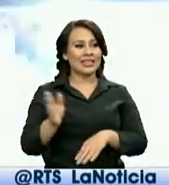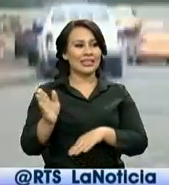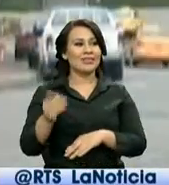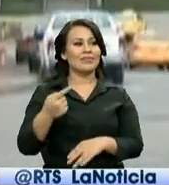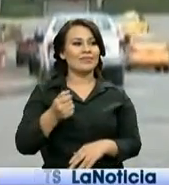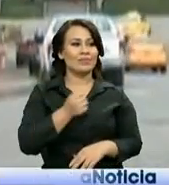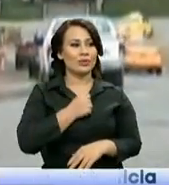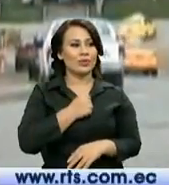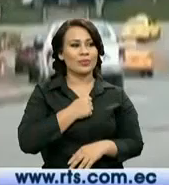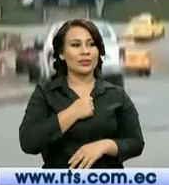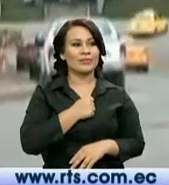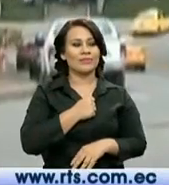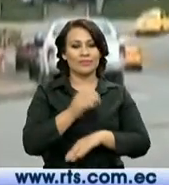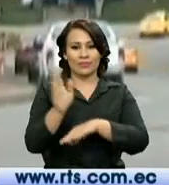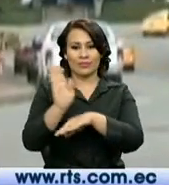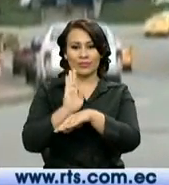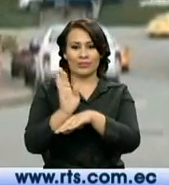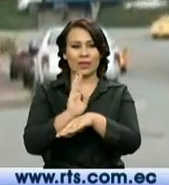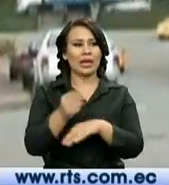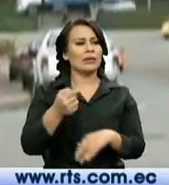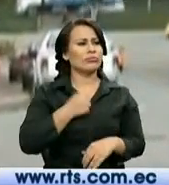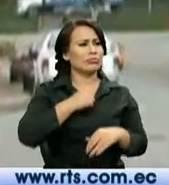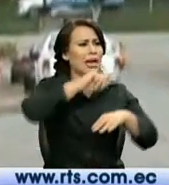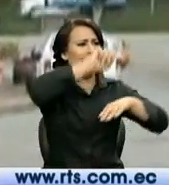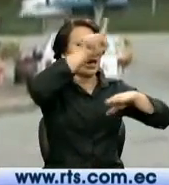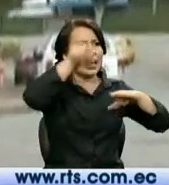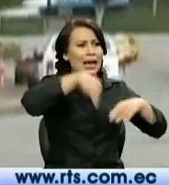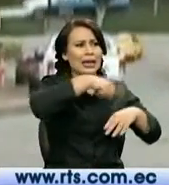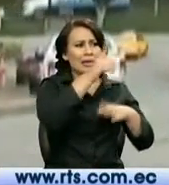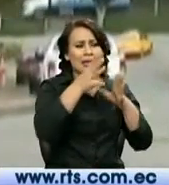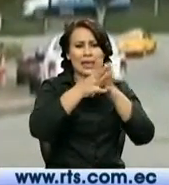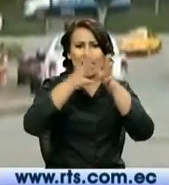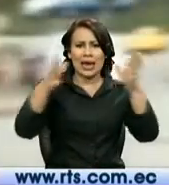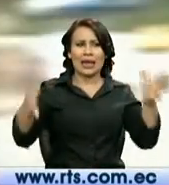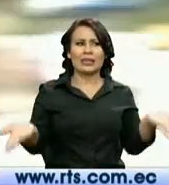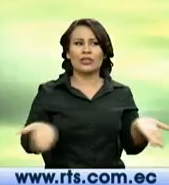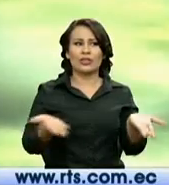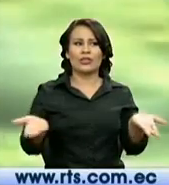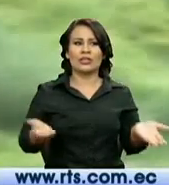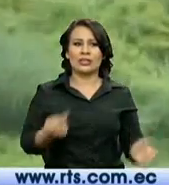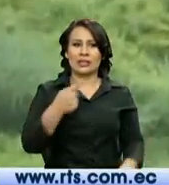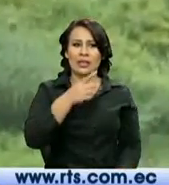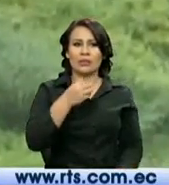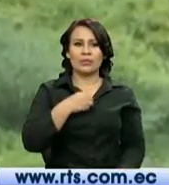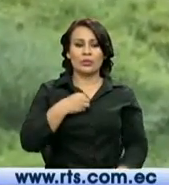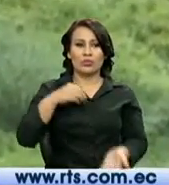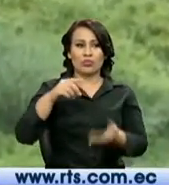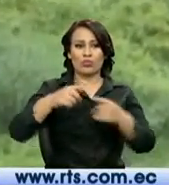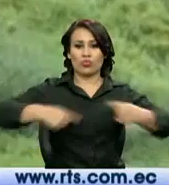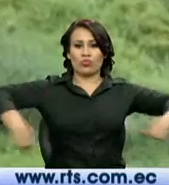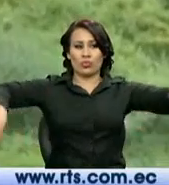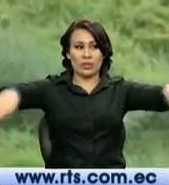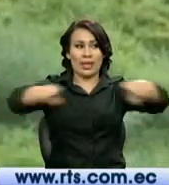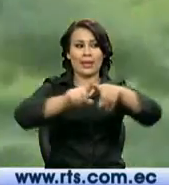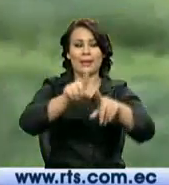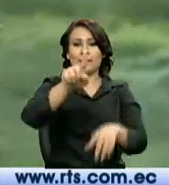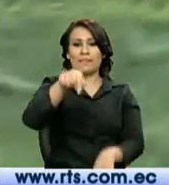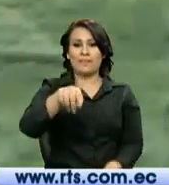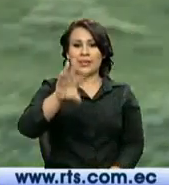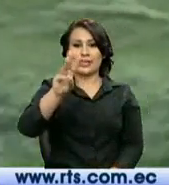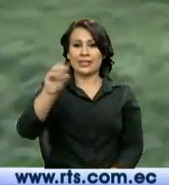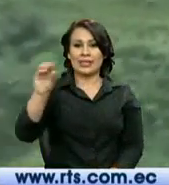ícono, el reloj más grande del mundo. Se encuentra ubicada en la loma El Tejar y ocupa una área de 1.600 metros de